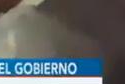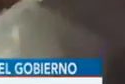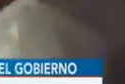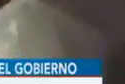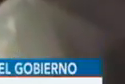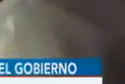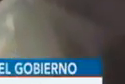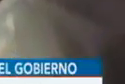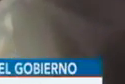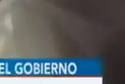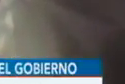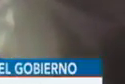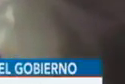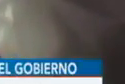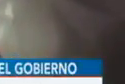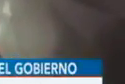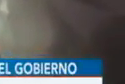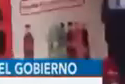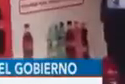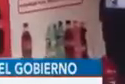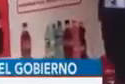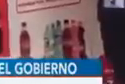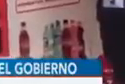para poder enfrentar la emergencia.